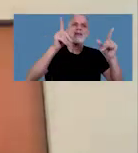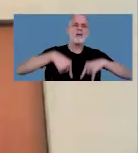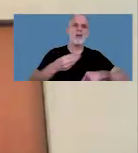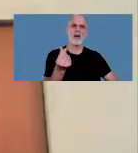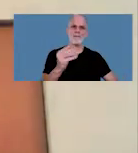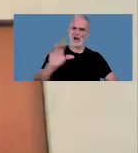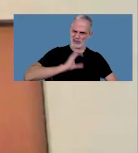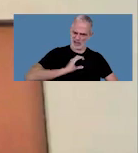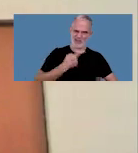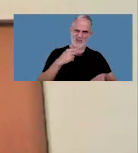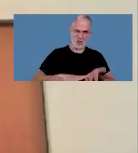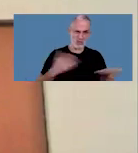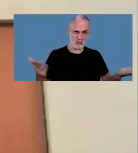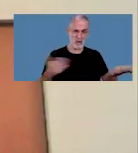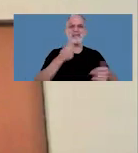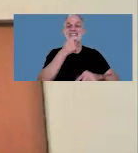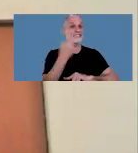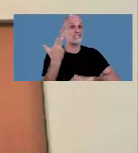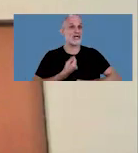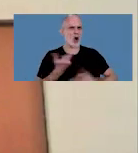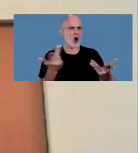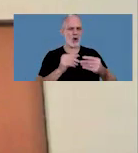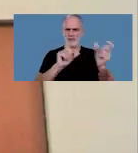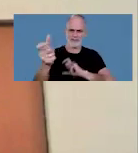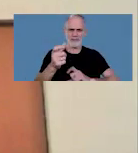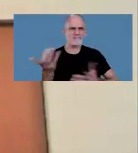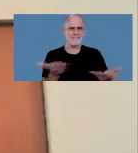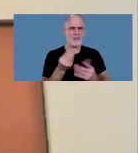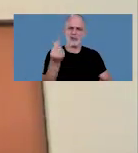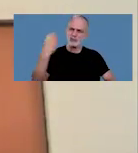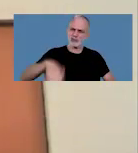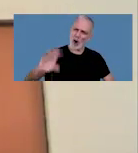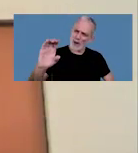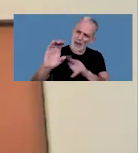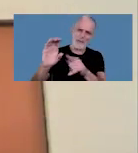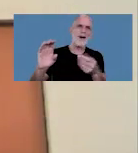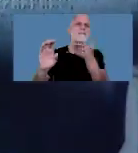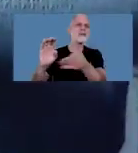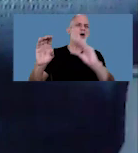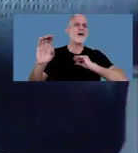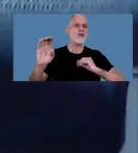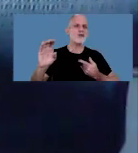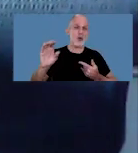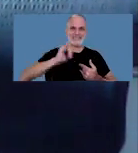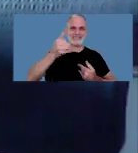en el impuesto. En caso negativo, ¿qué sucede con el remanente? ¿Se pide la devolución? Se pide la